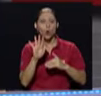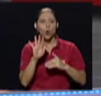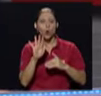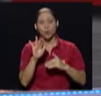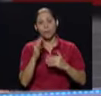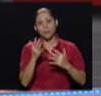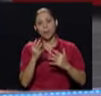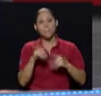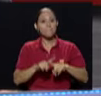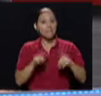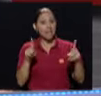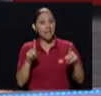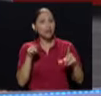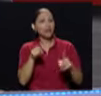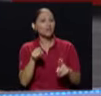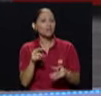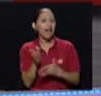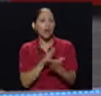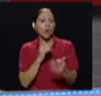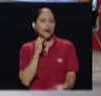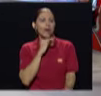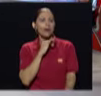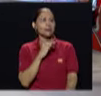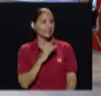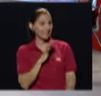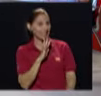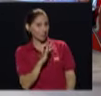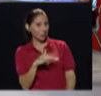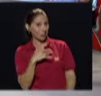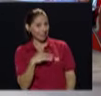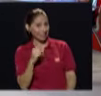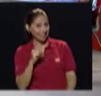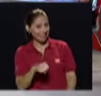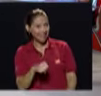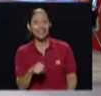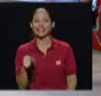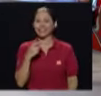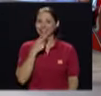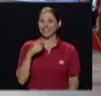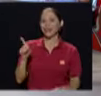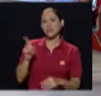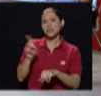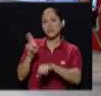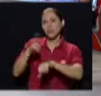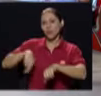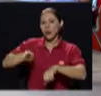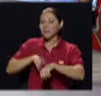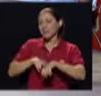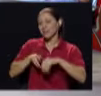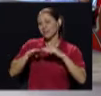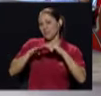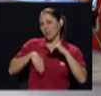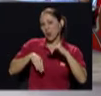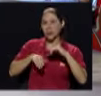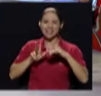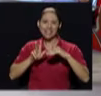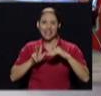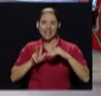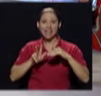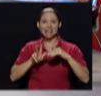de magnitud 5, pero eso es raro. 5 ya uno lo siente. Normalmente son sismos